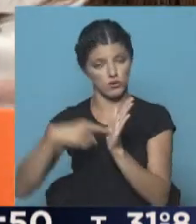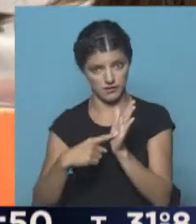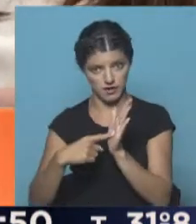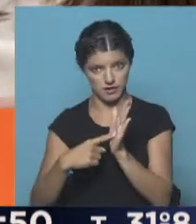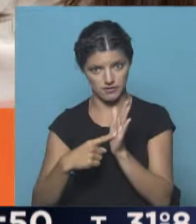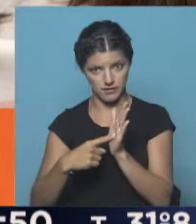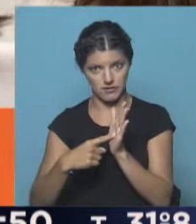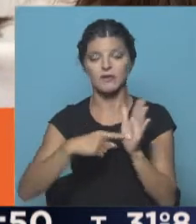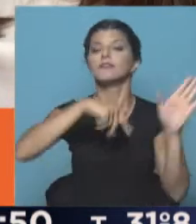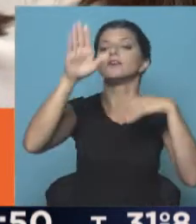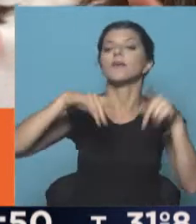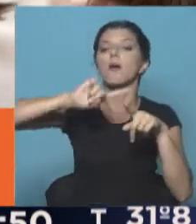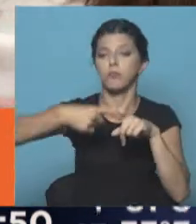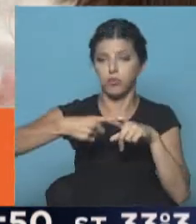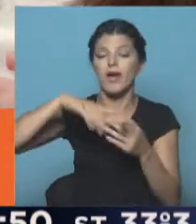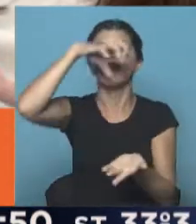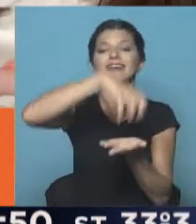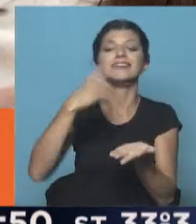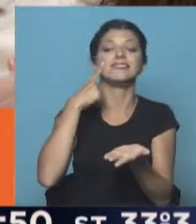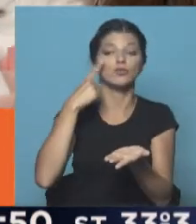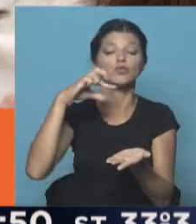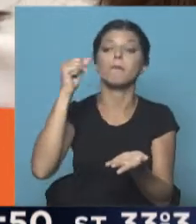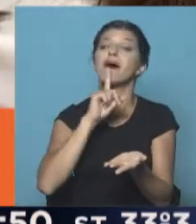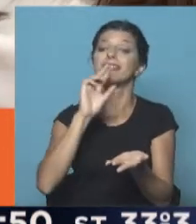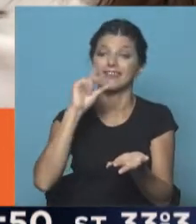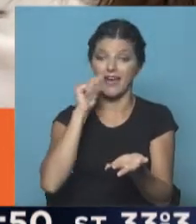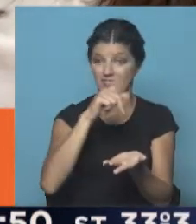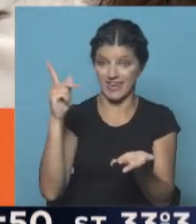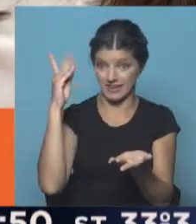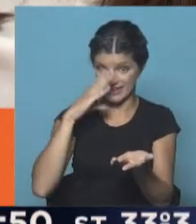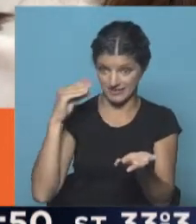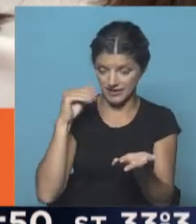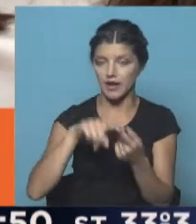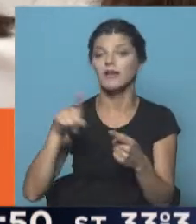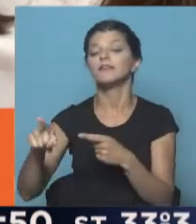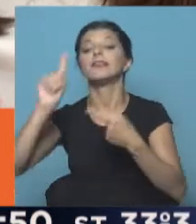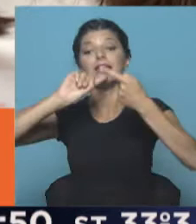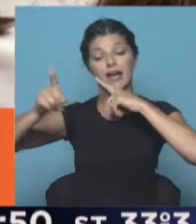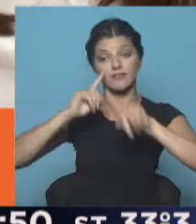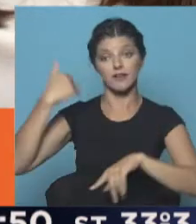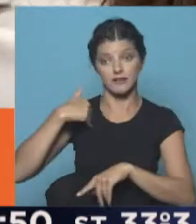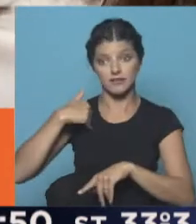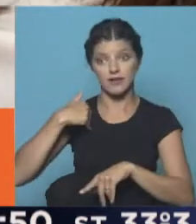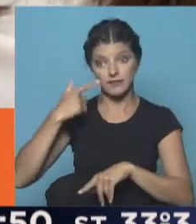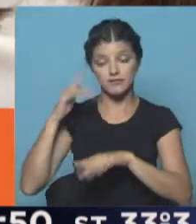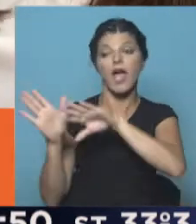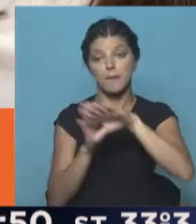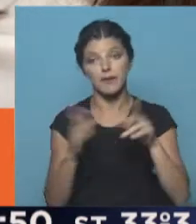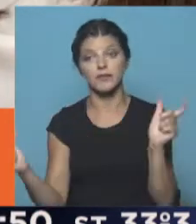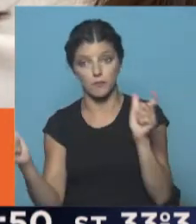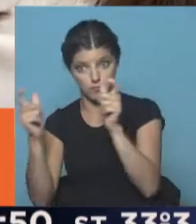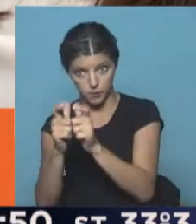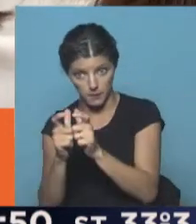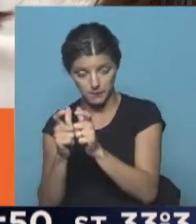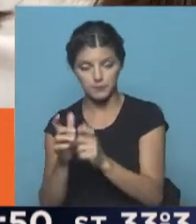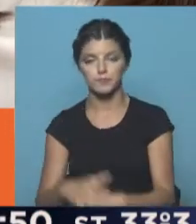Cristina Kirchner en el Instituto Patria, y Malcorra decide atenderla bilateralmente, que esto ya estaba pautado. Sí. Bancho Quehuanca, el